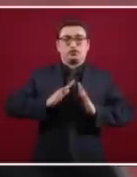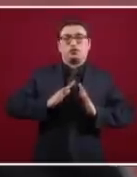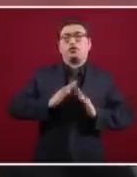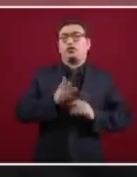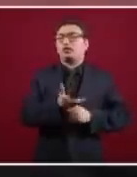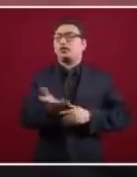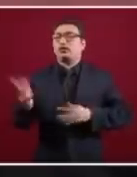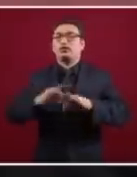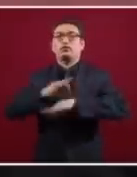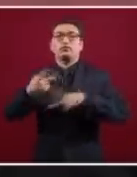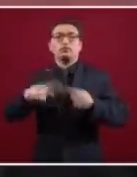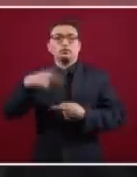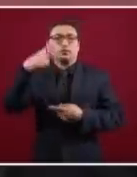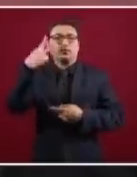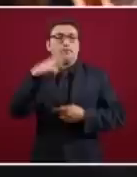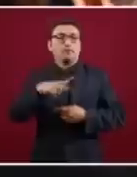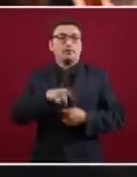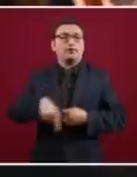méxico